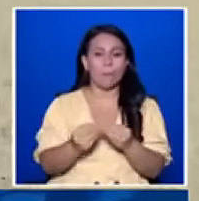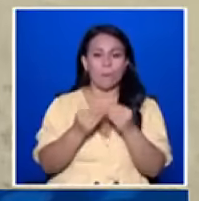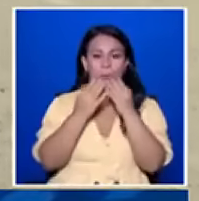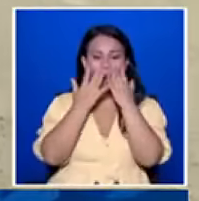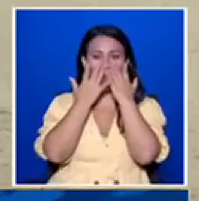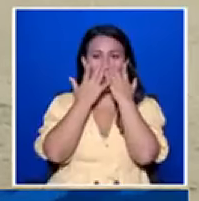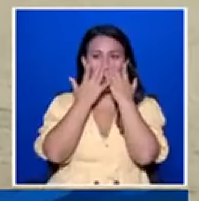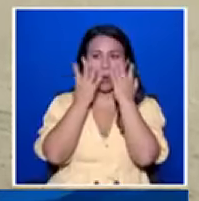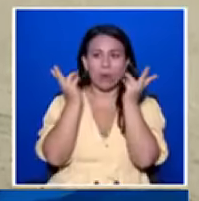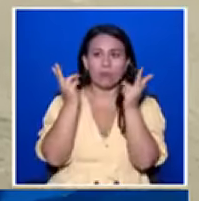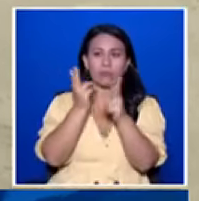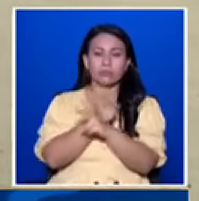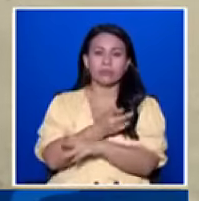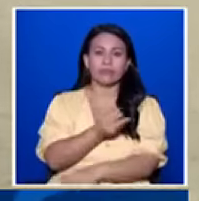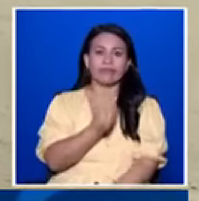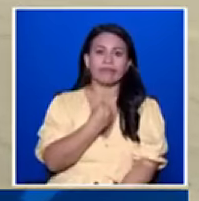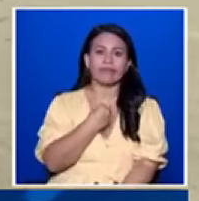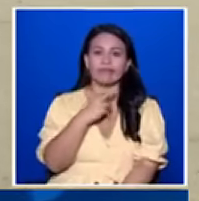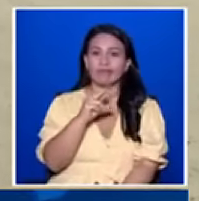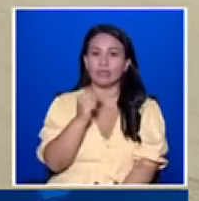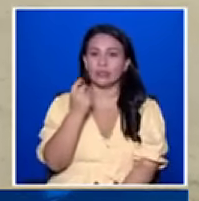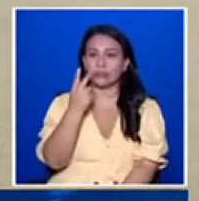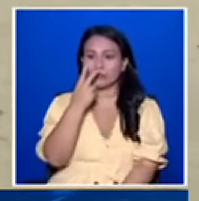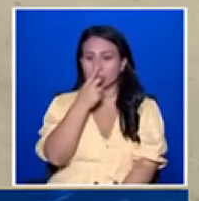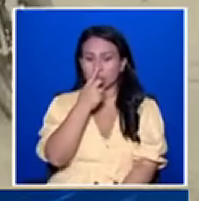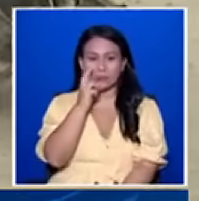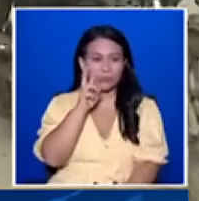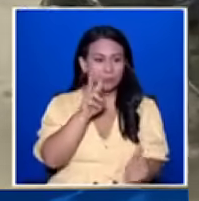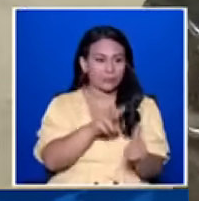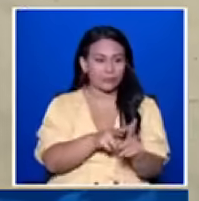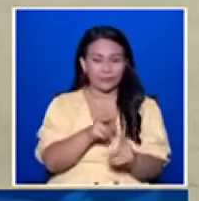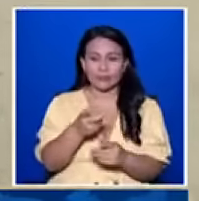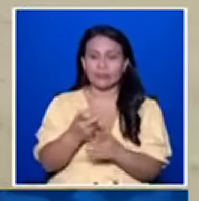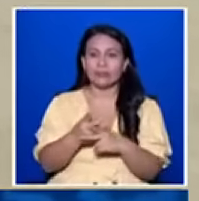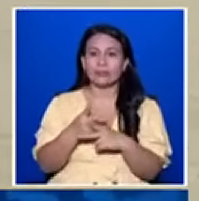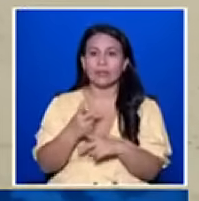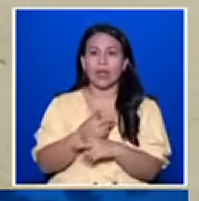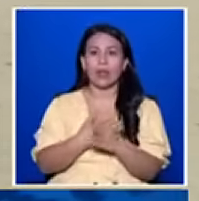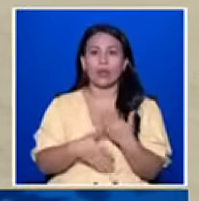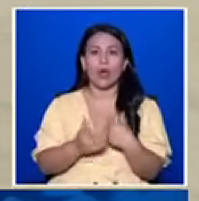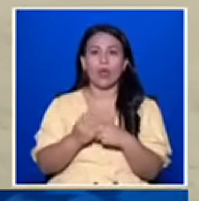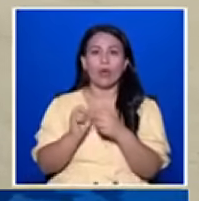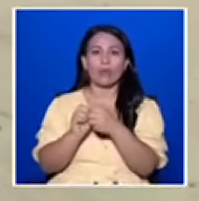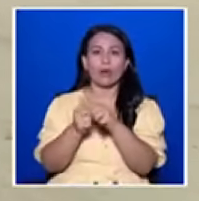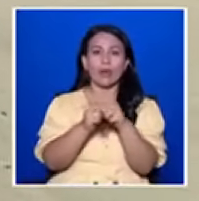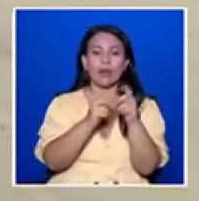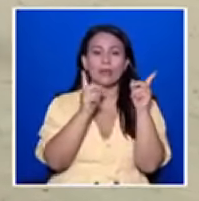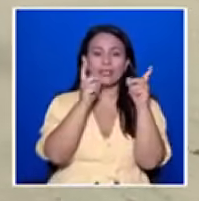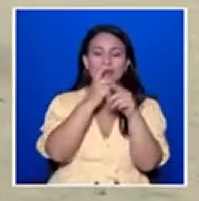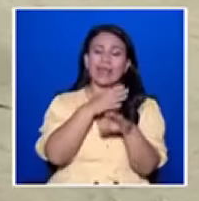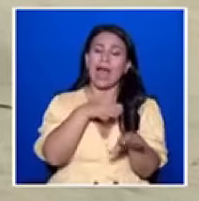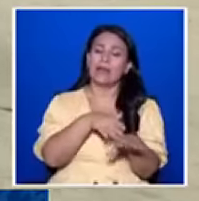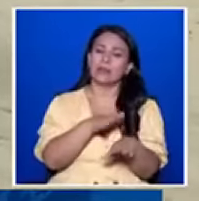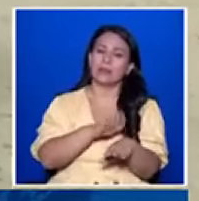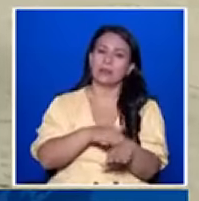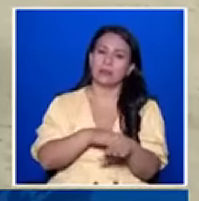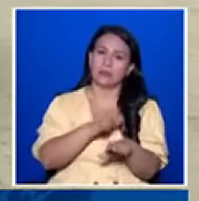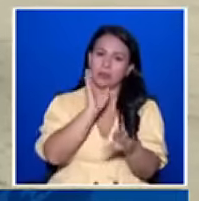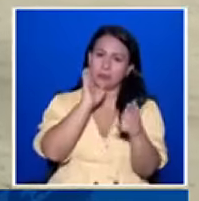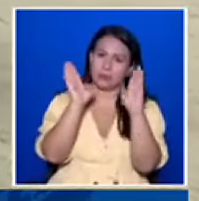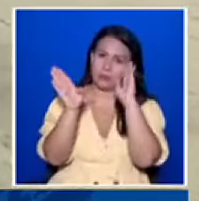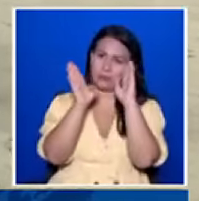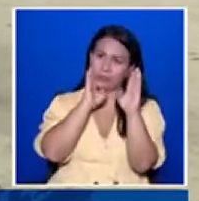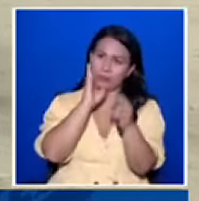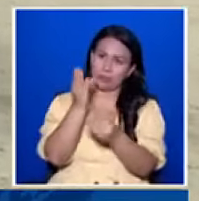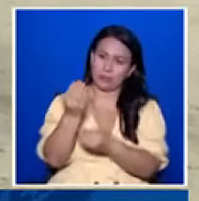sitio, pues no interesa quién esté pasando, pues la calle es bastante estrecha y cualquier momento puede haber un accidente. El llamado acá, ya lo